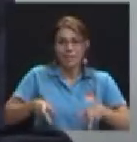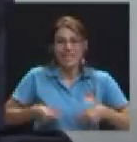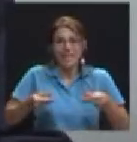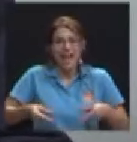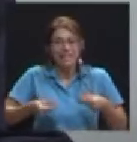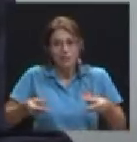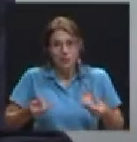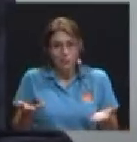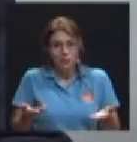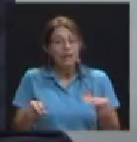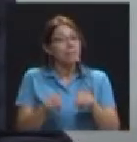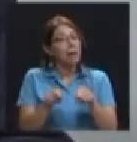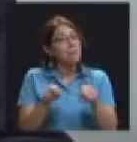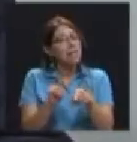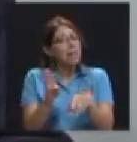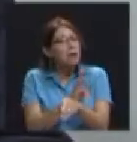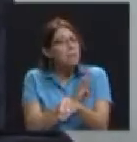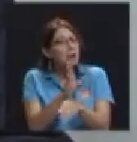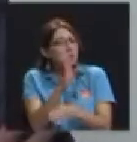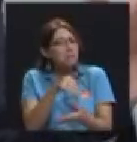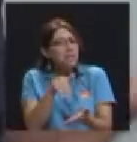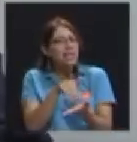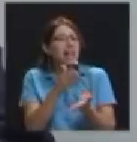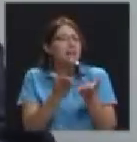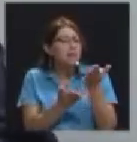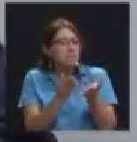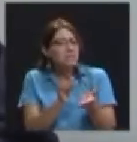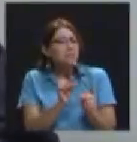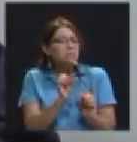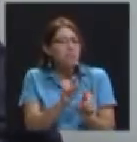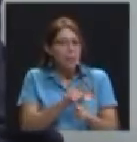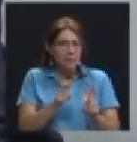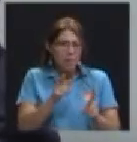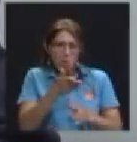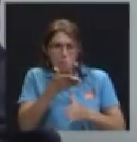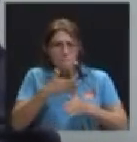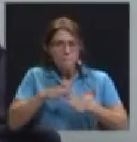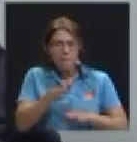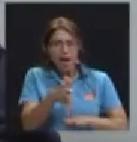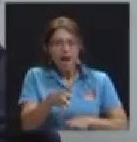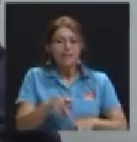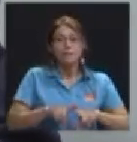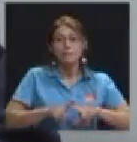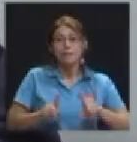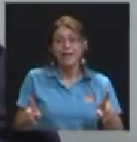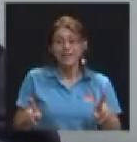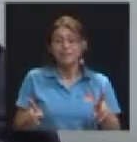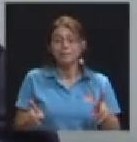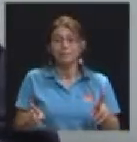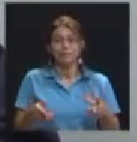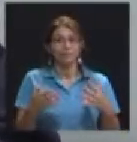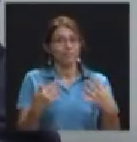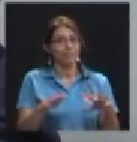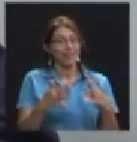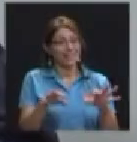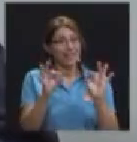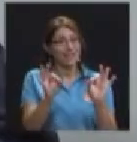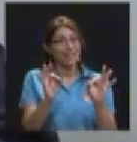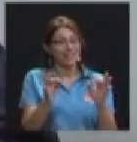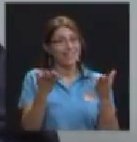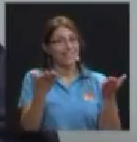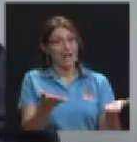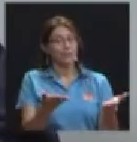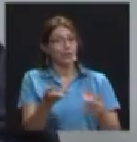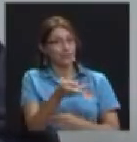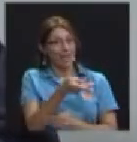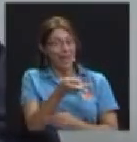va por ahí parcialmente. Y para hacerlo, imagínense qué bien estamos. Tenemos a